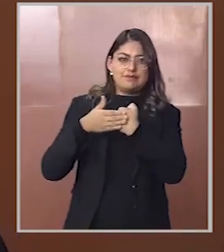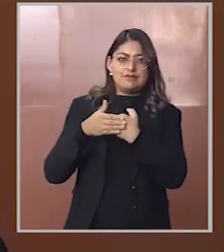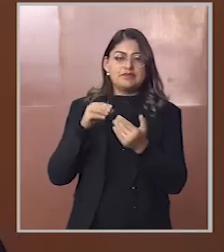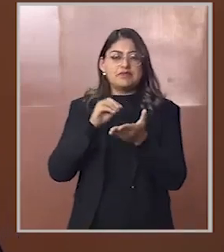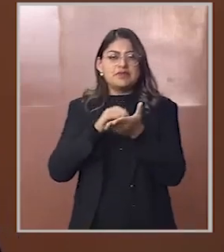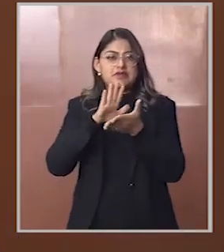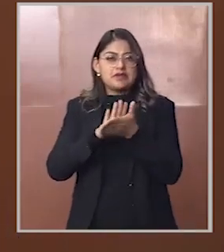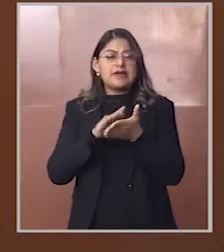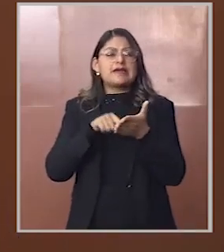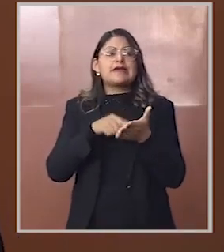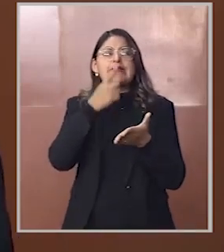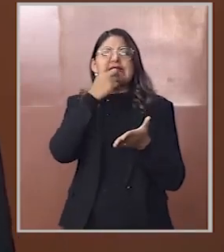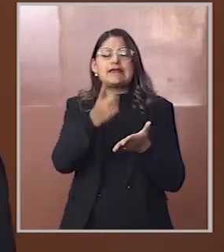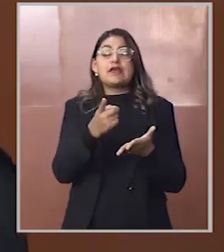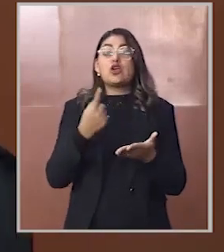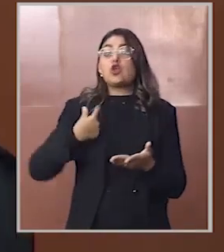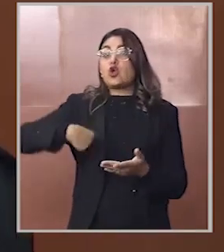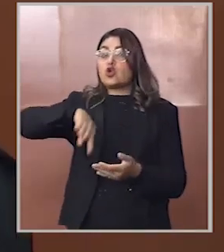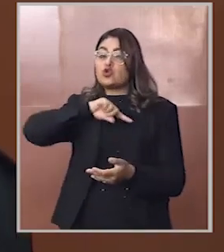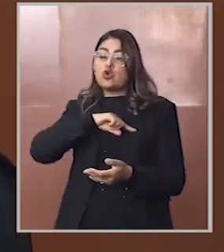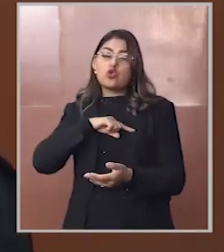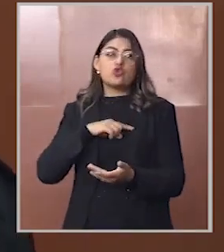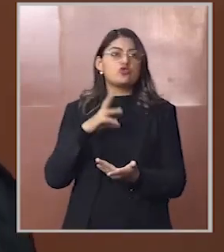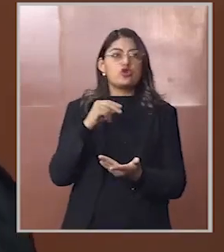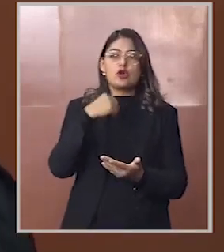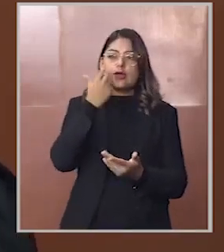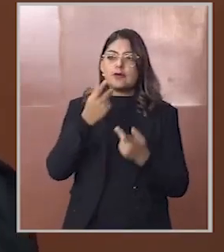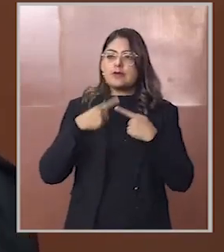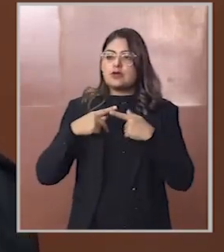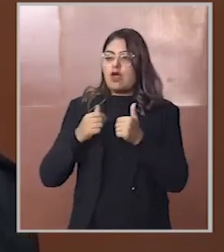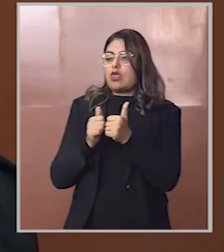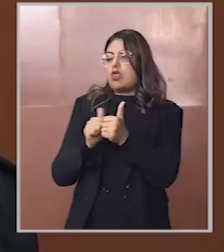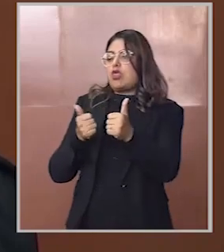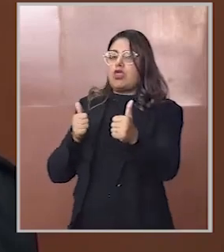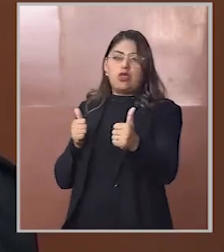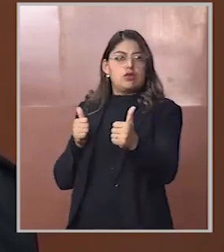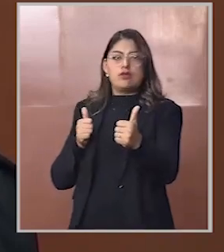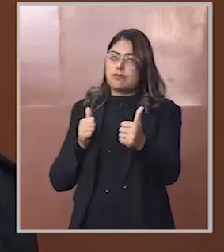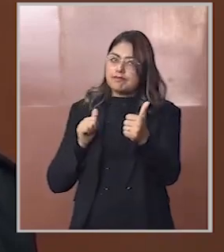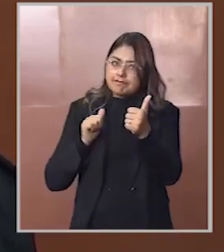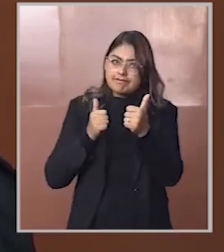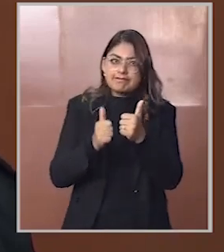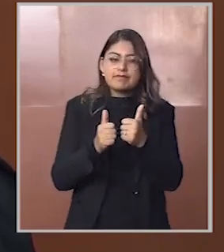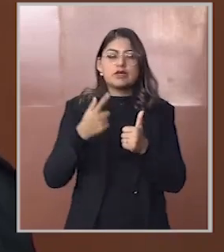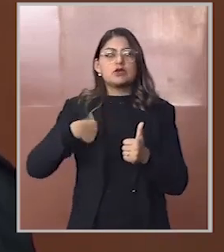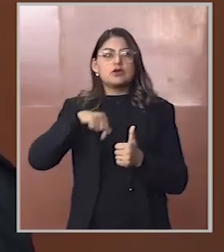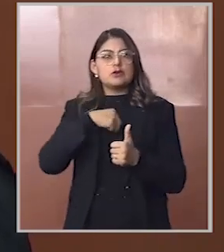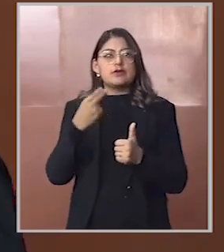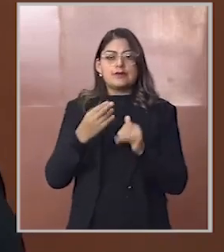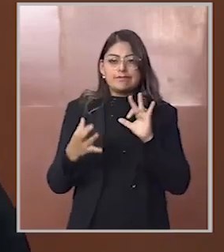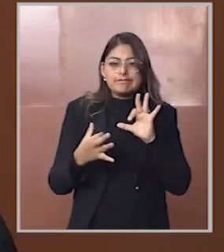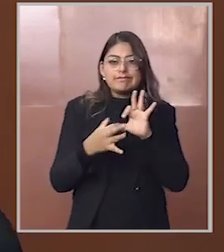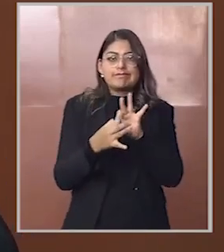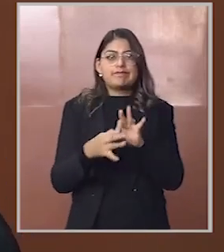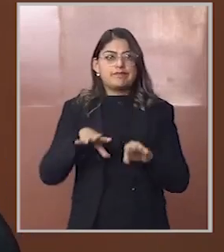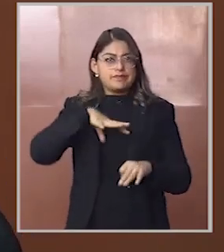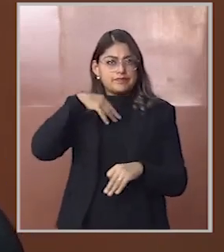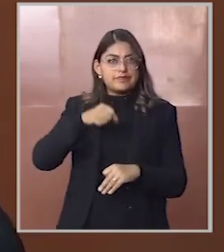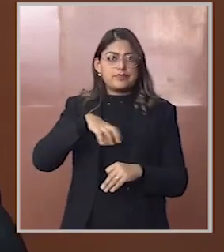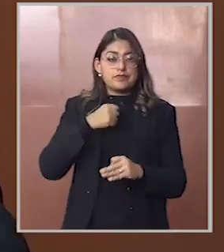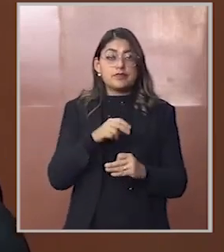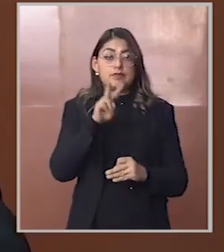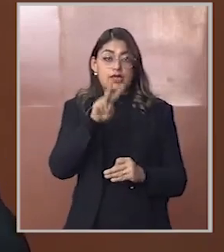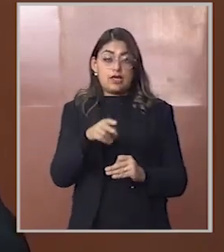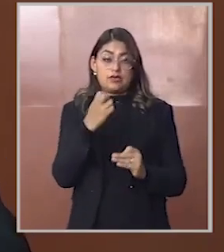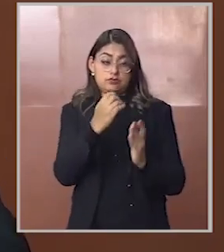dejar a nadie atrás eh Y como nos decía Arturo nos tenemos que adaptar y tenemos que hacer este esfuerzo y estas guías